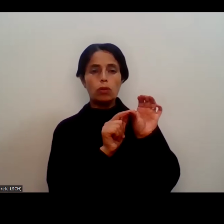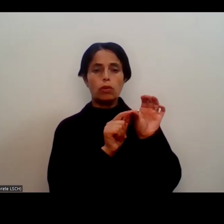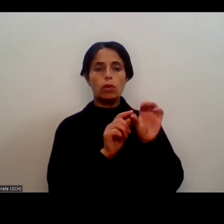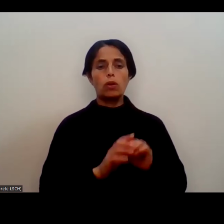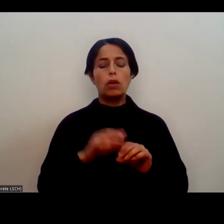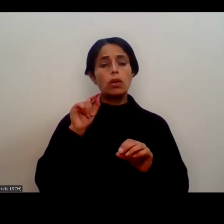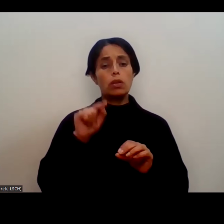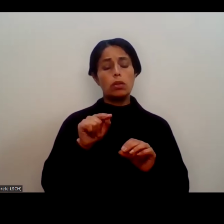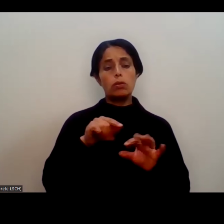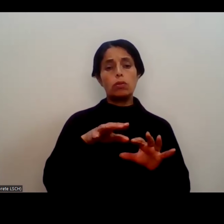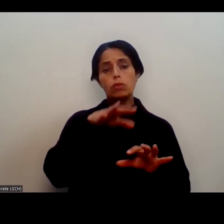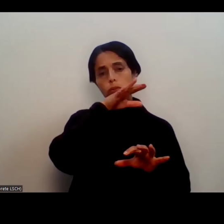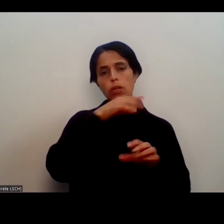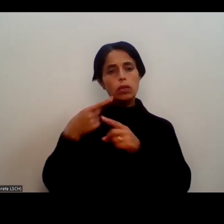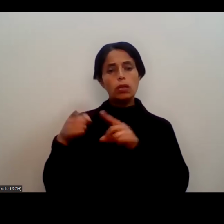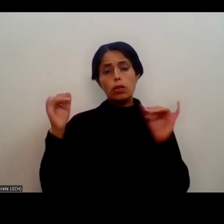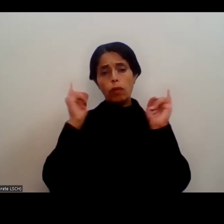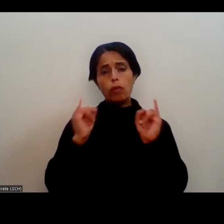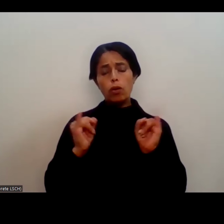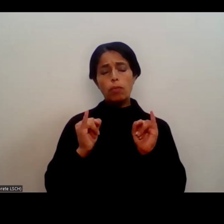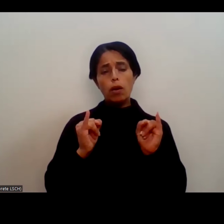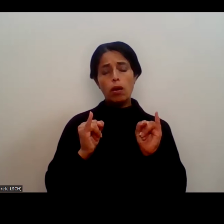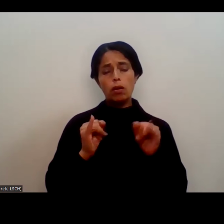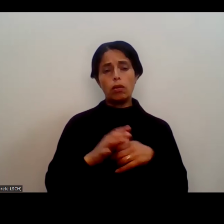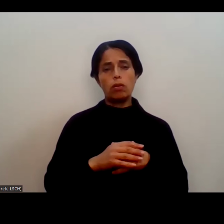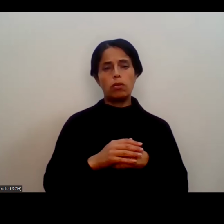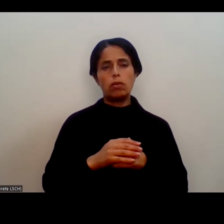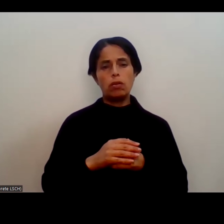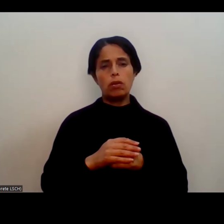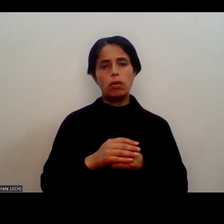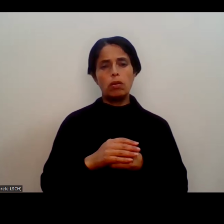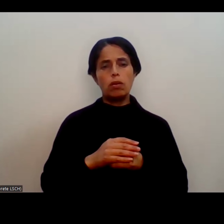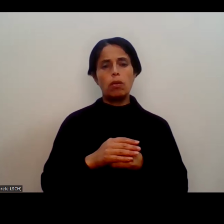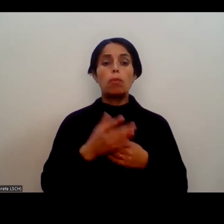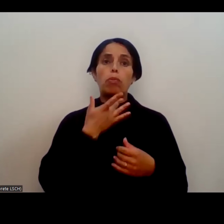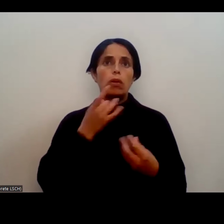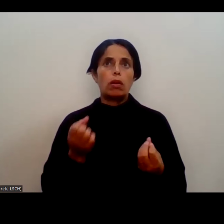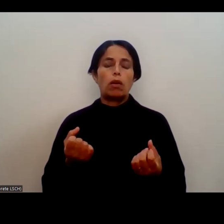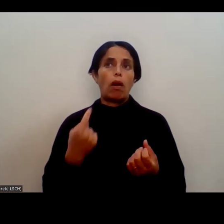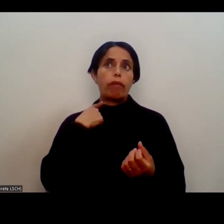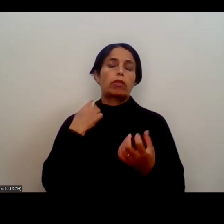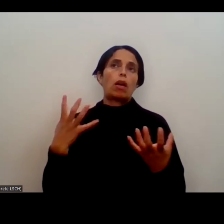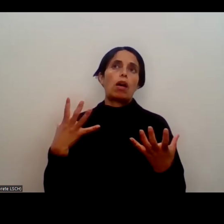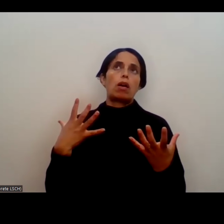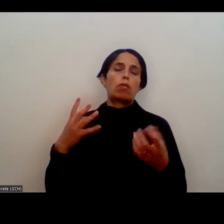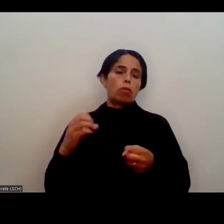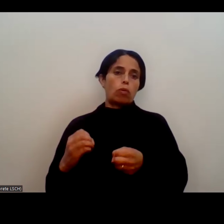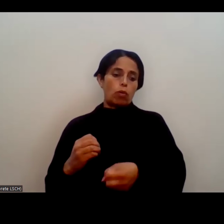se manejaban estas distintas técnicas? Porque es mucho más rápido llegar a la